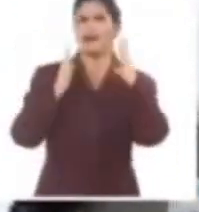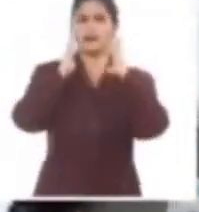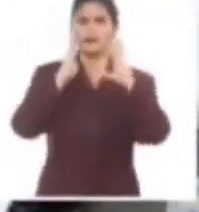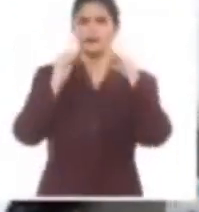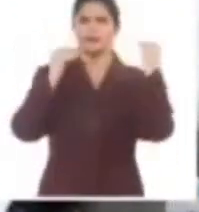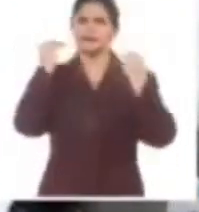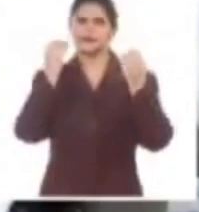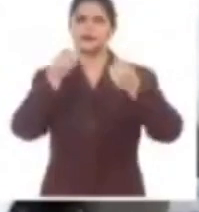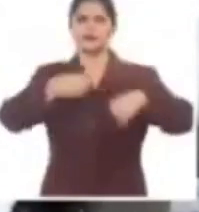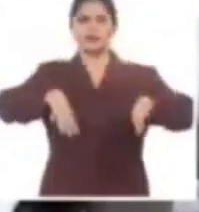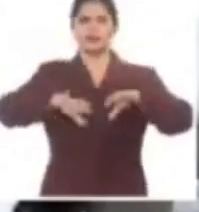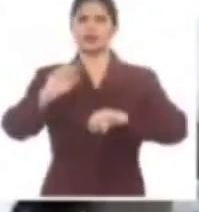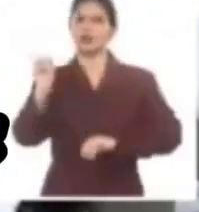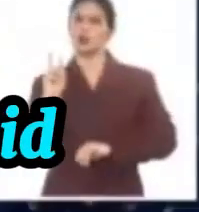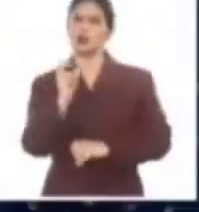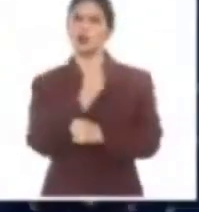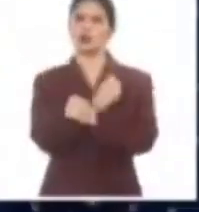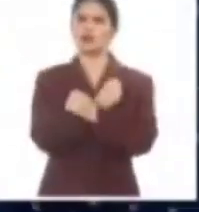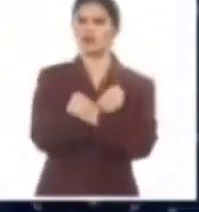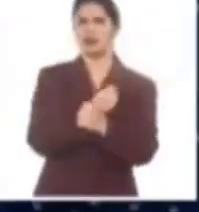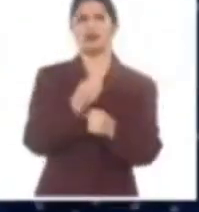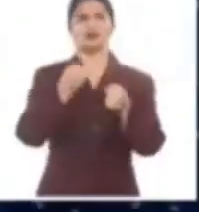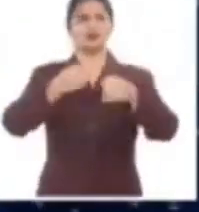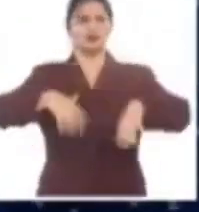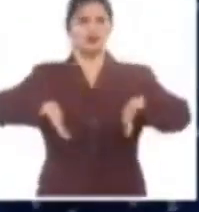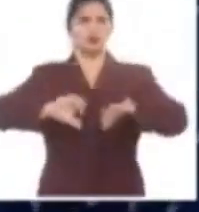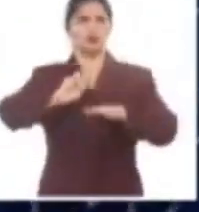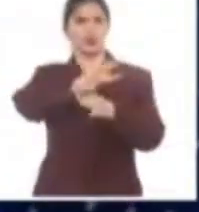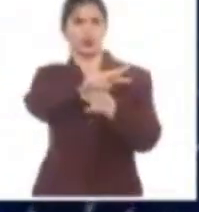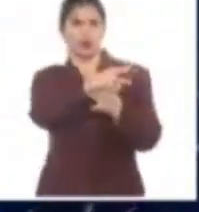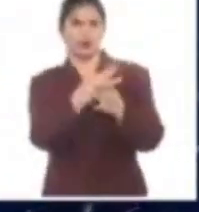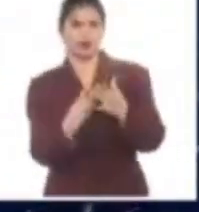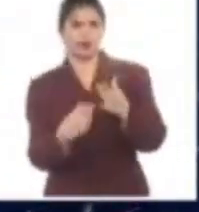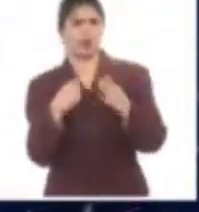de personas en situaciones de discapacidad. Aquí hay